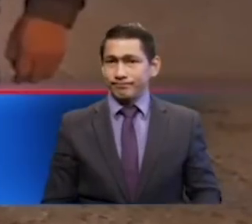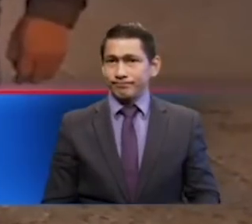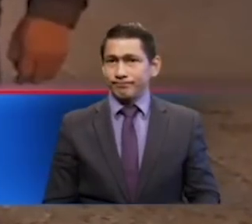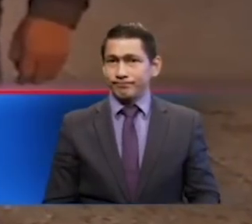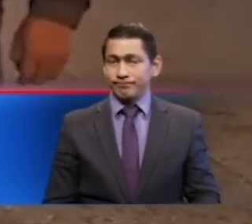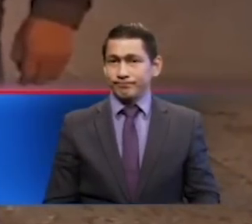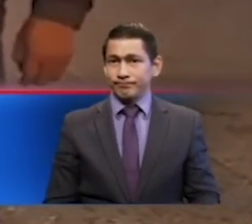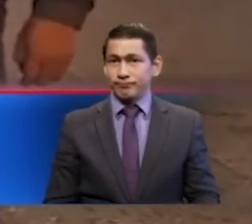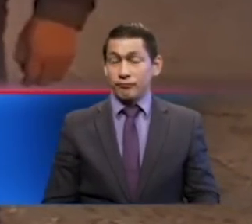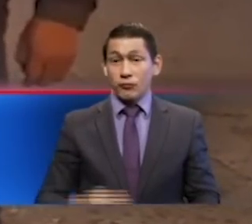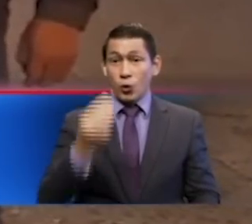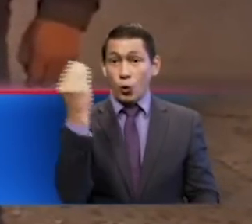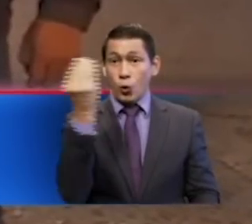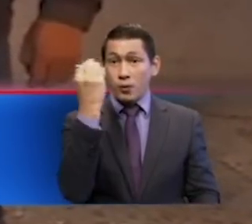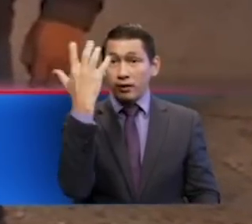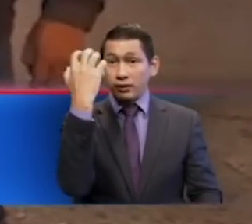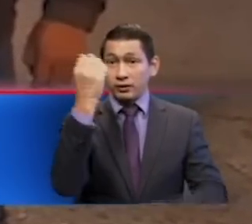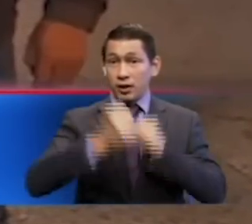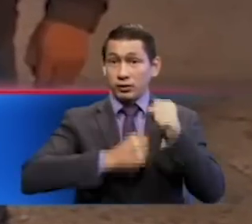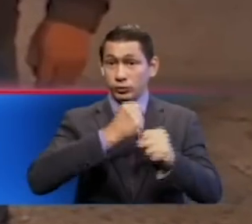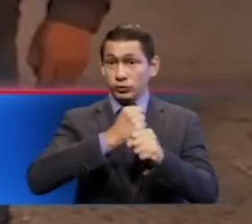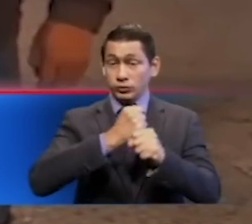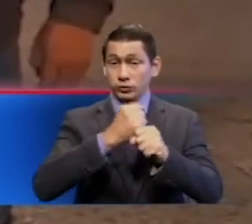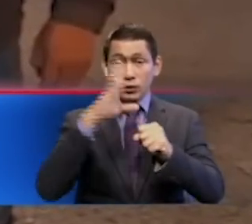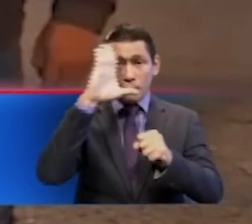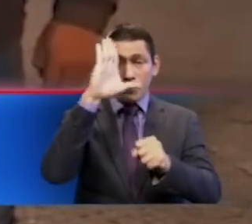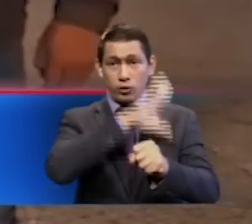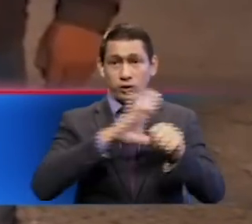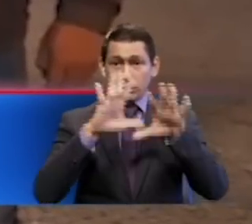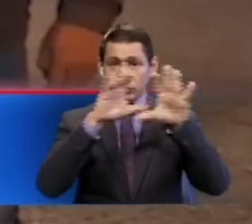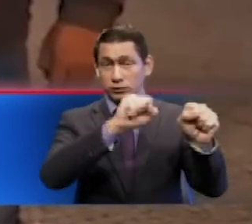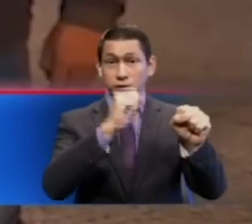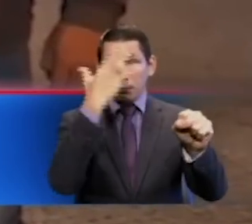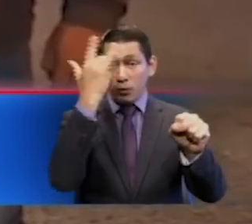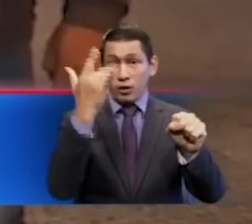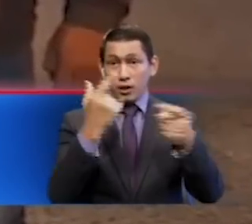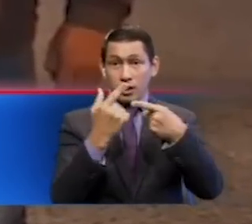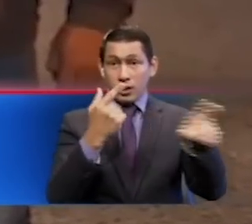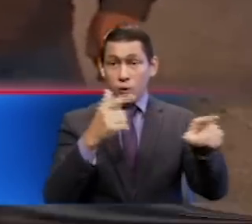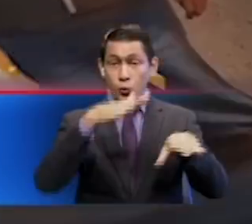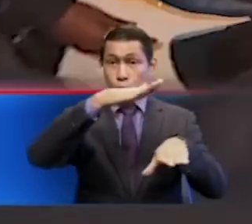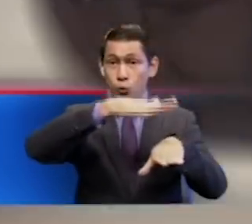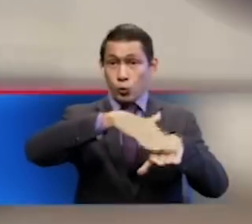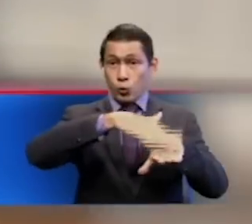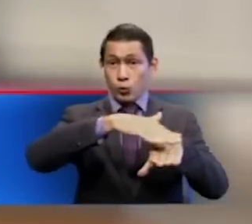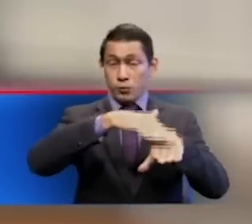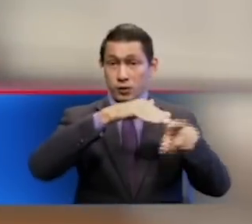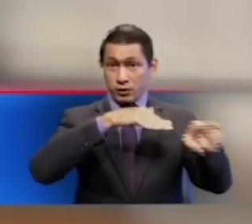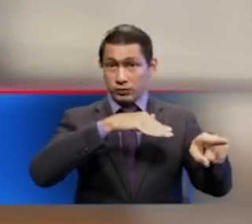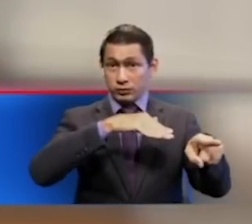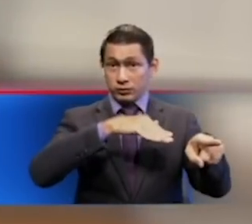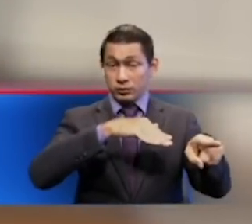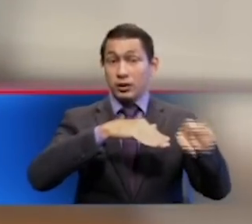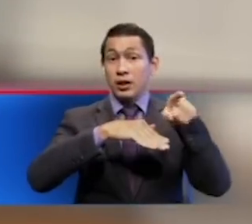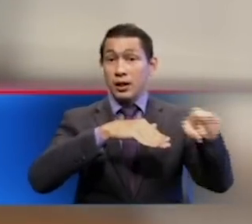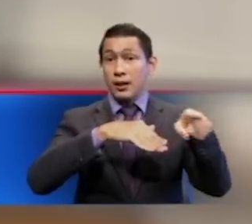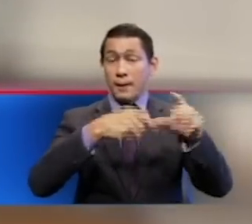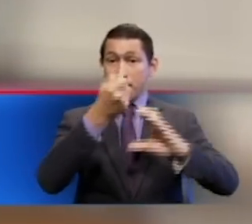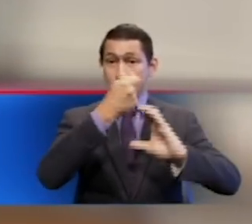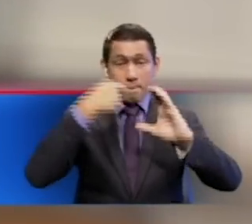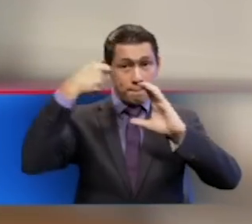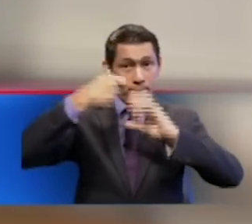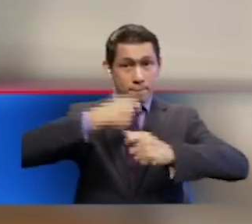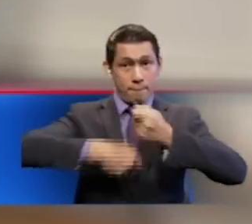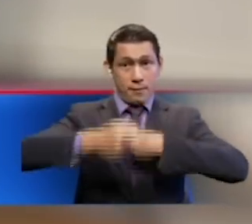Un adolescente de 15 años de edad fue detenido por la policía por estar aparentemente involucrado en el delito de pornografía